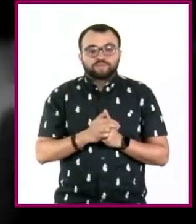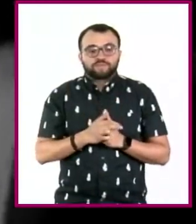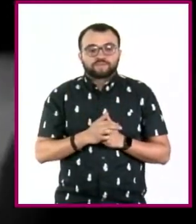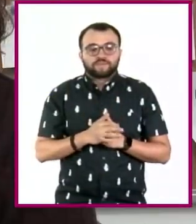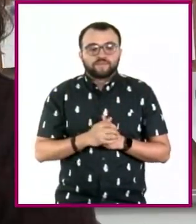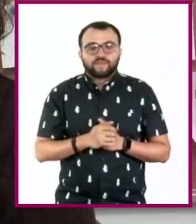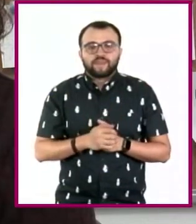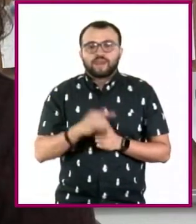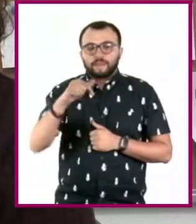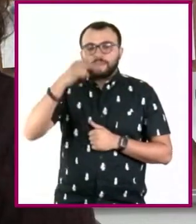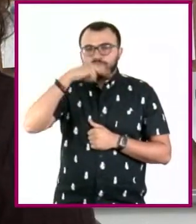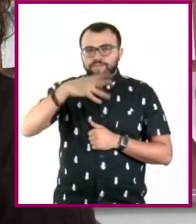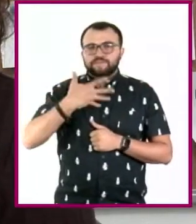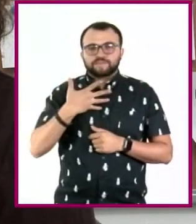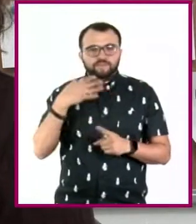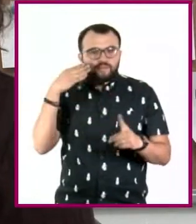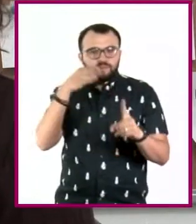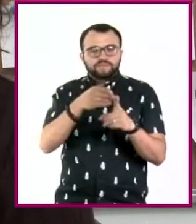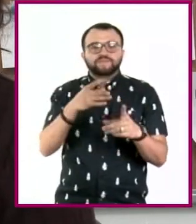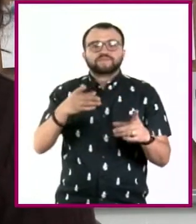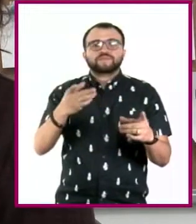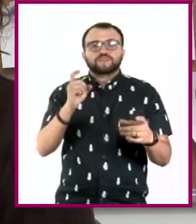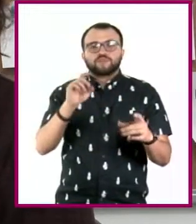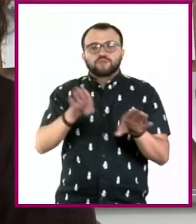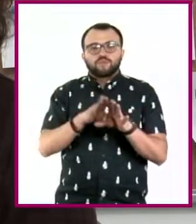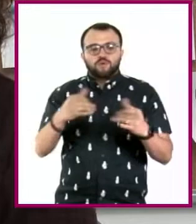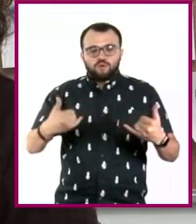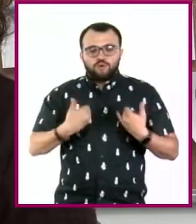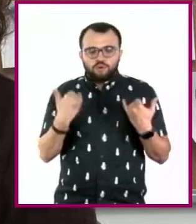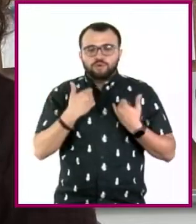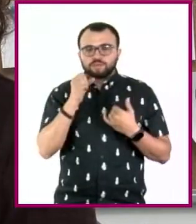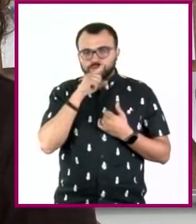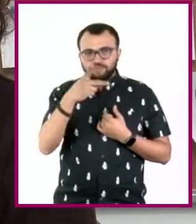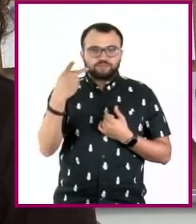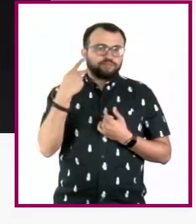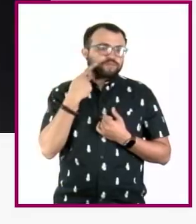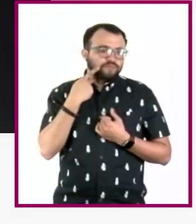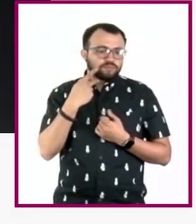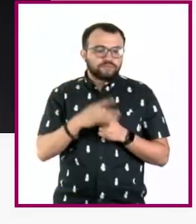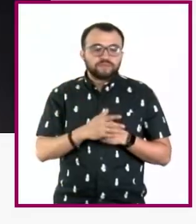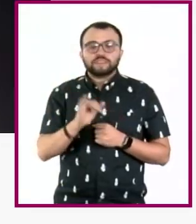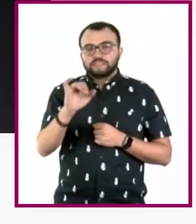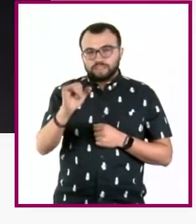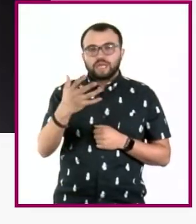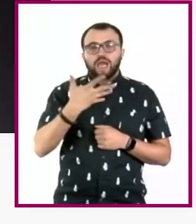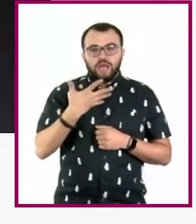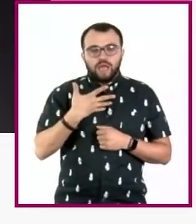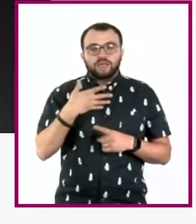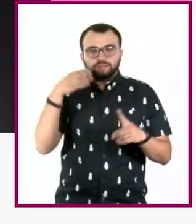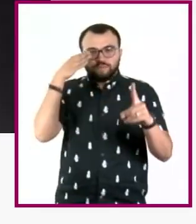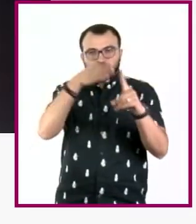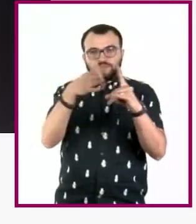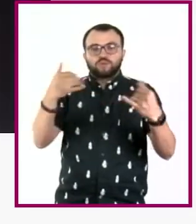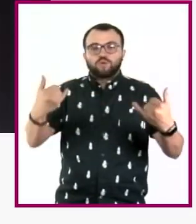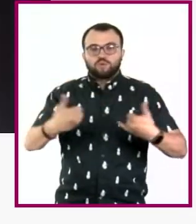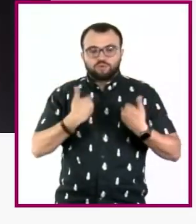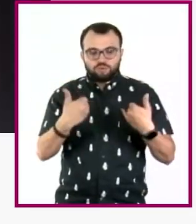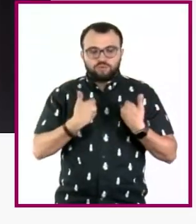México hay una perspectiva de juventud en el diseño de políticas públicas? Sí, sí hay una perspectiva de